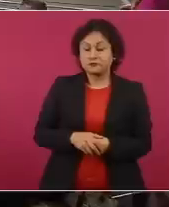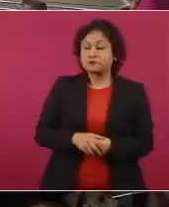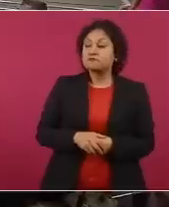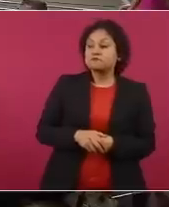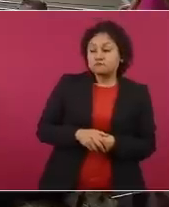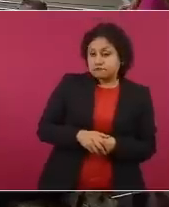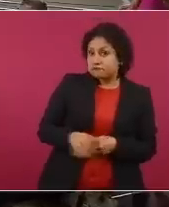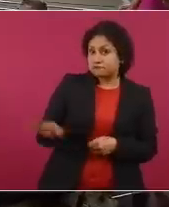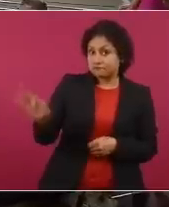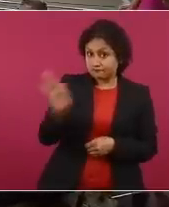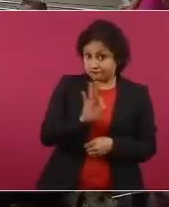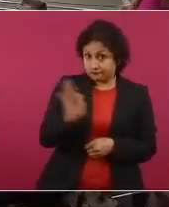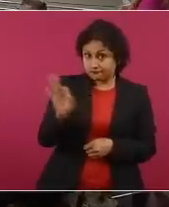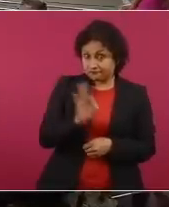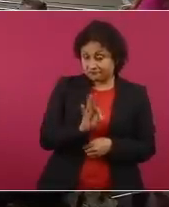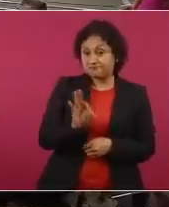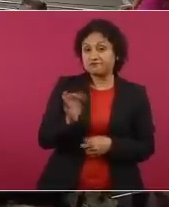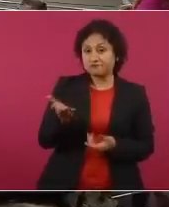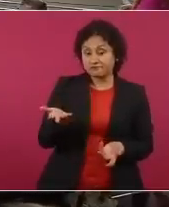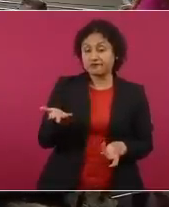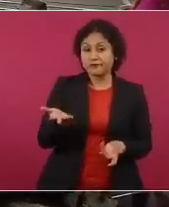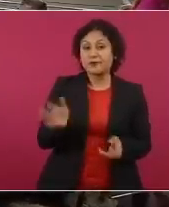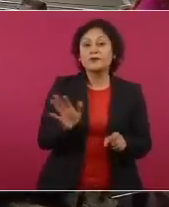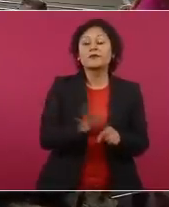porque es